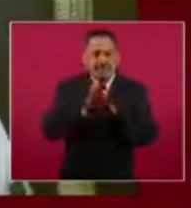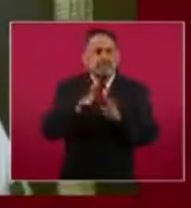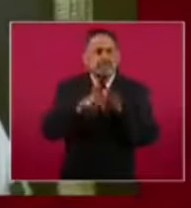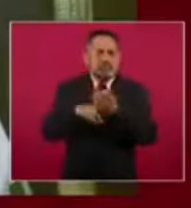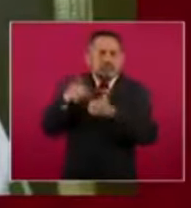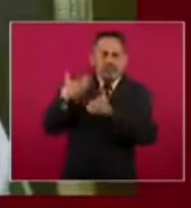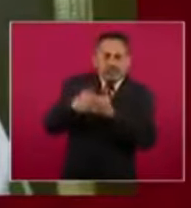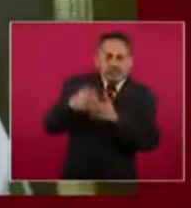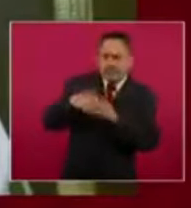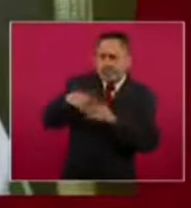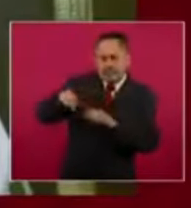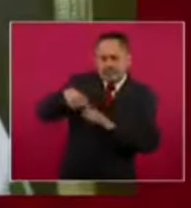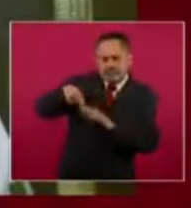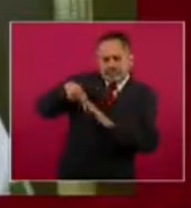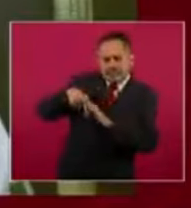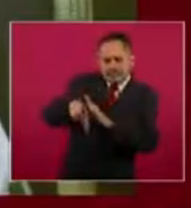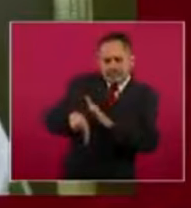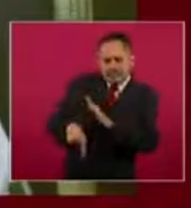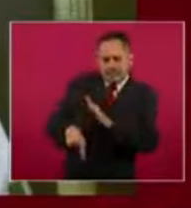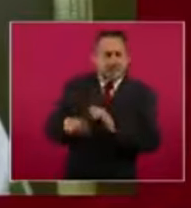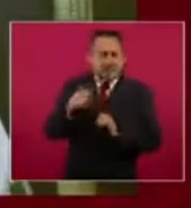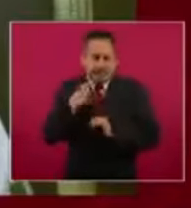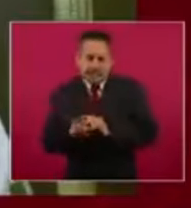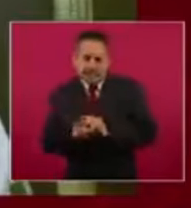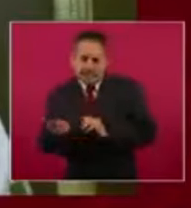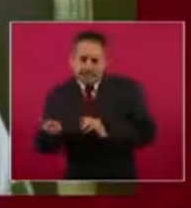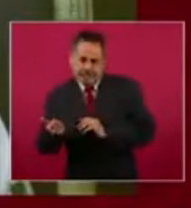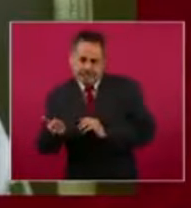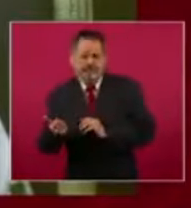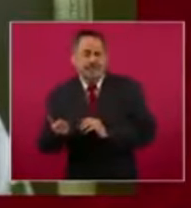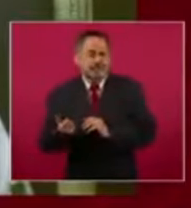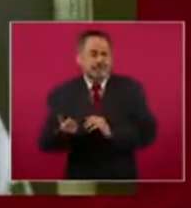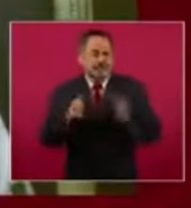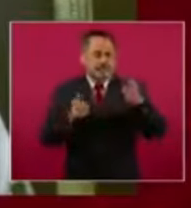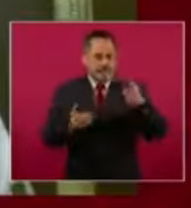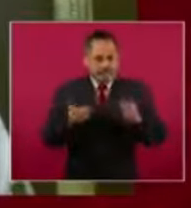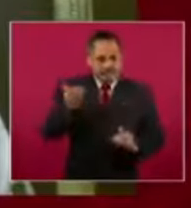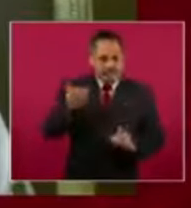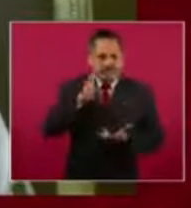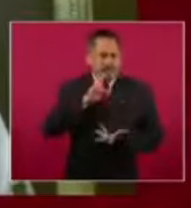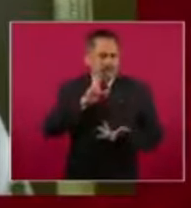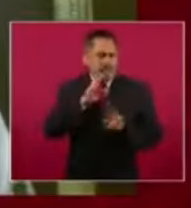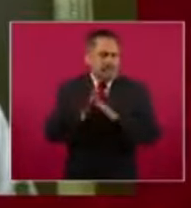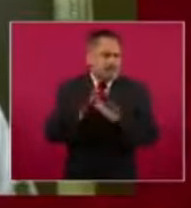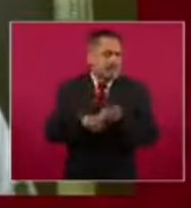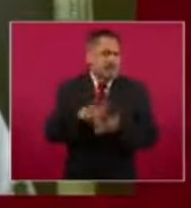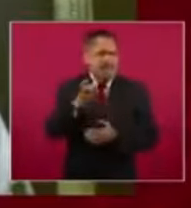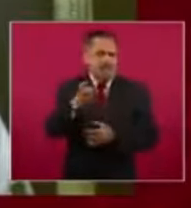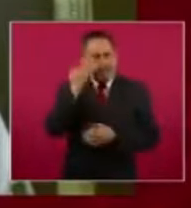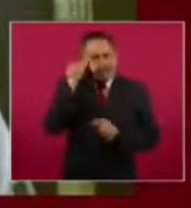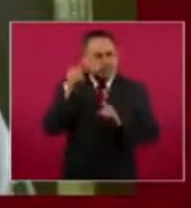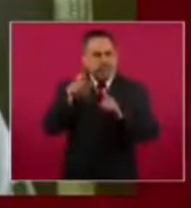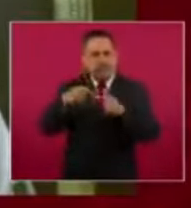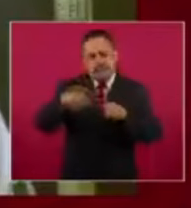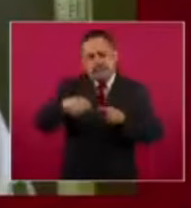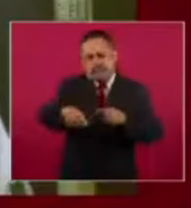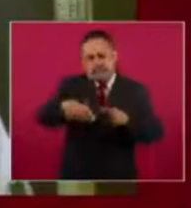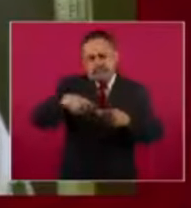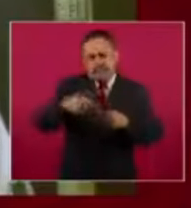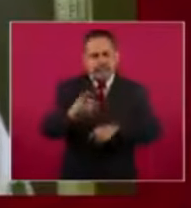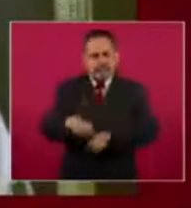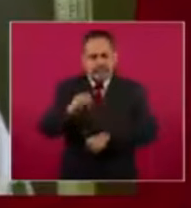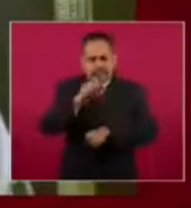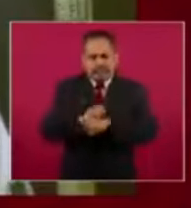los barrenos para batir lo antes posible el tirante existente. Esta es la meta para esta